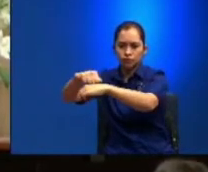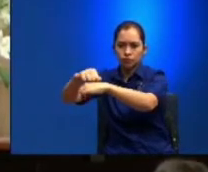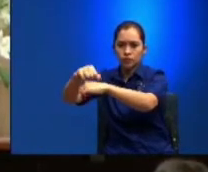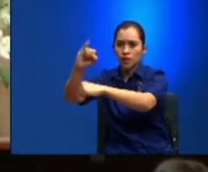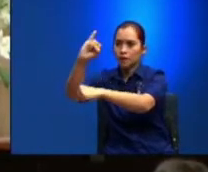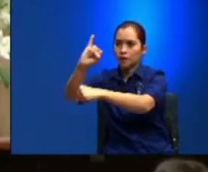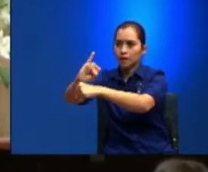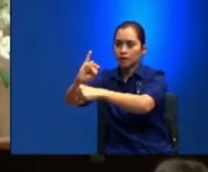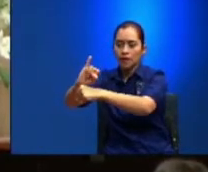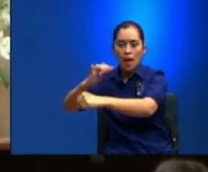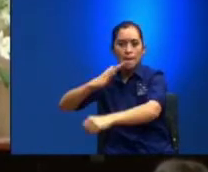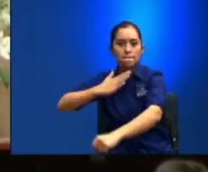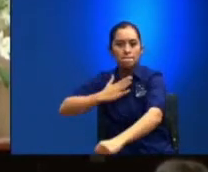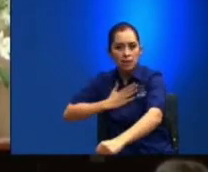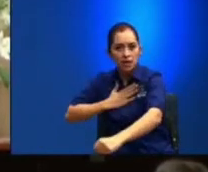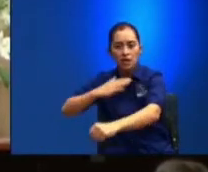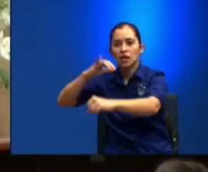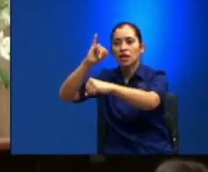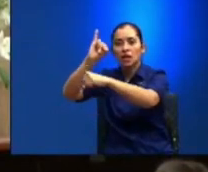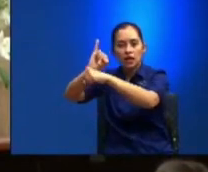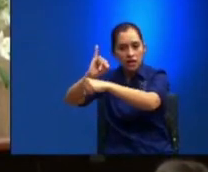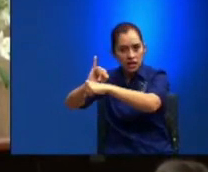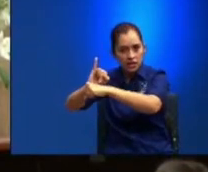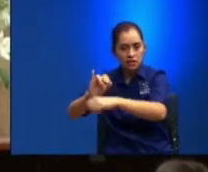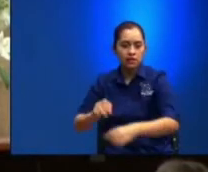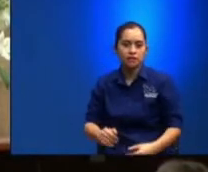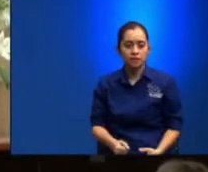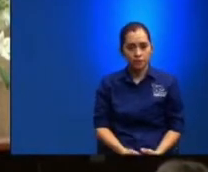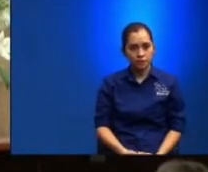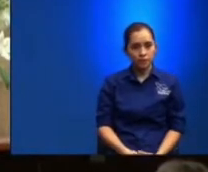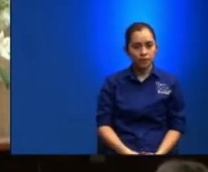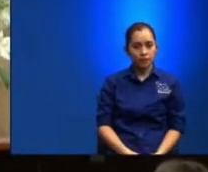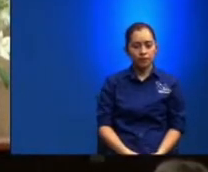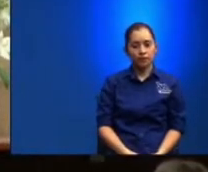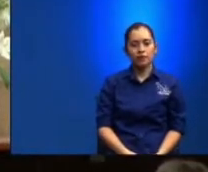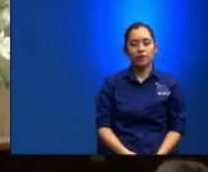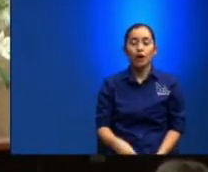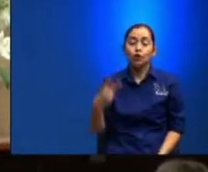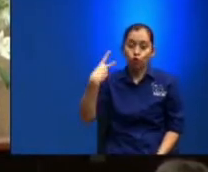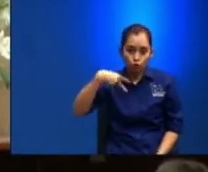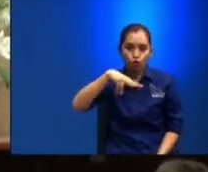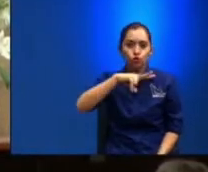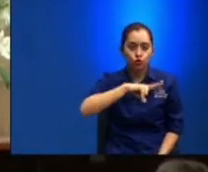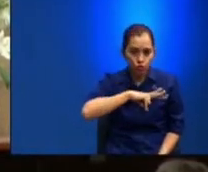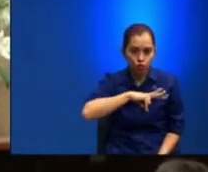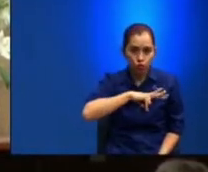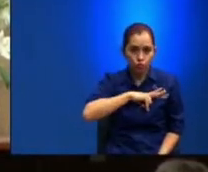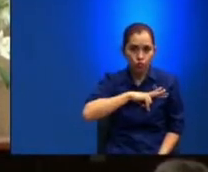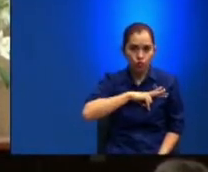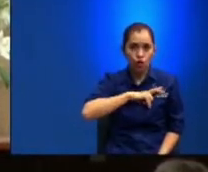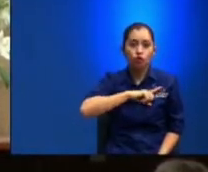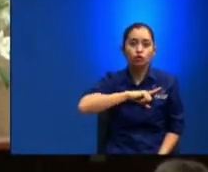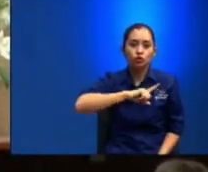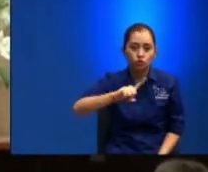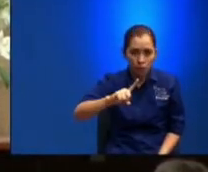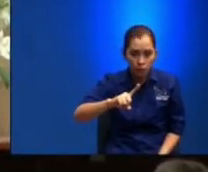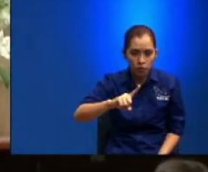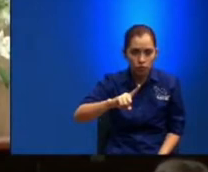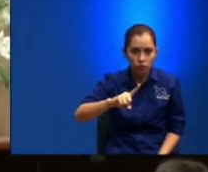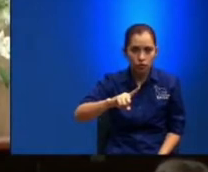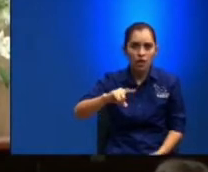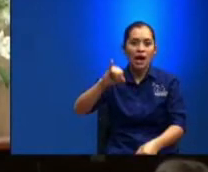me regocijo saber que somos la iglesia del señor jesucristo esa que él dijo mi iglesia